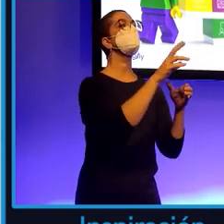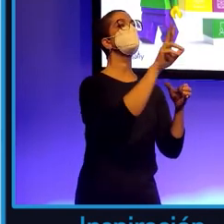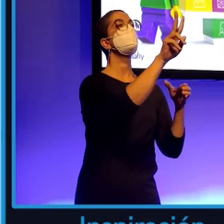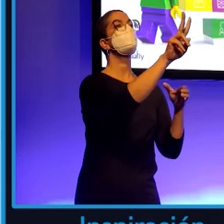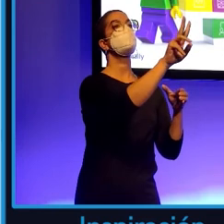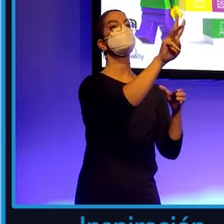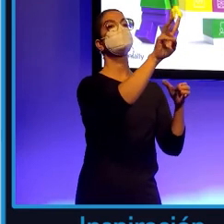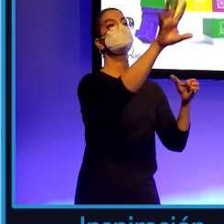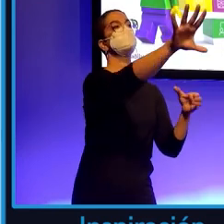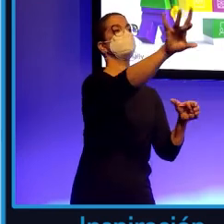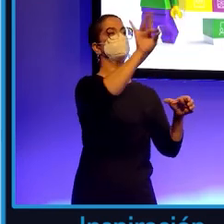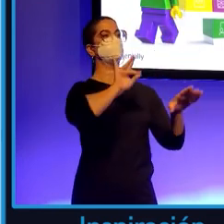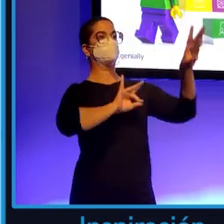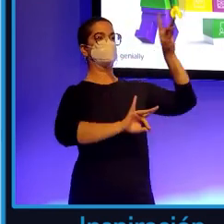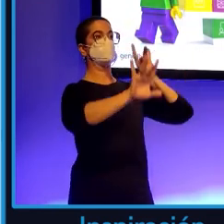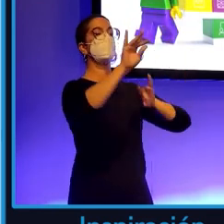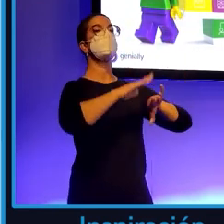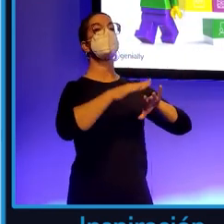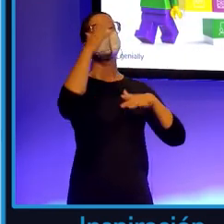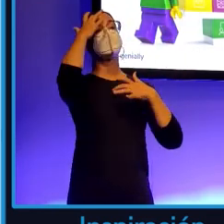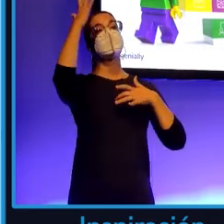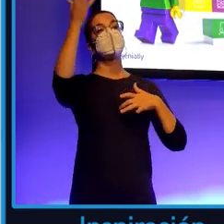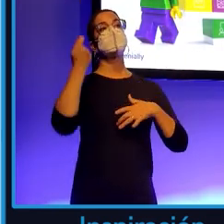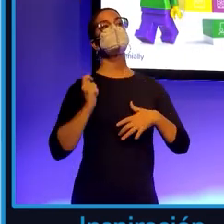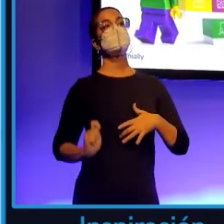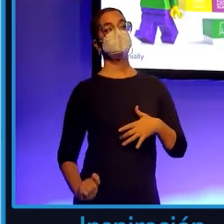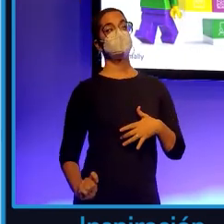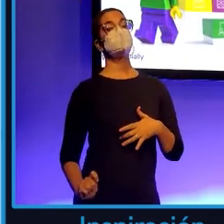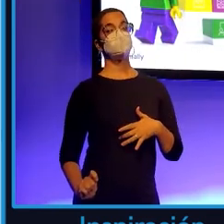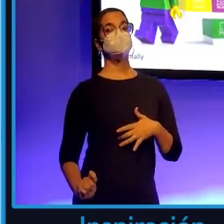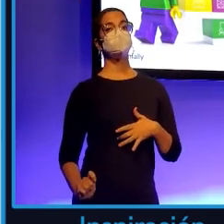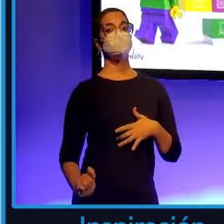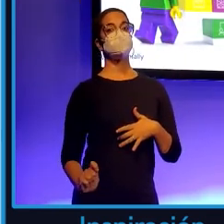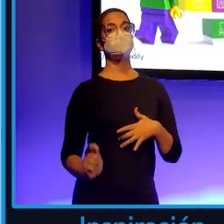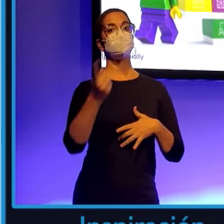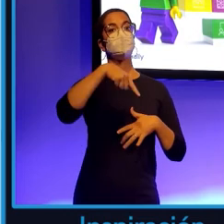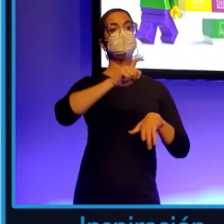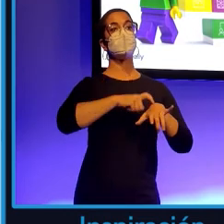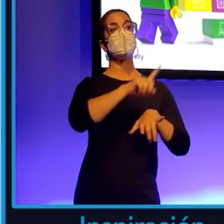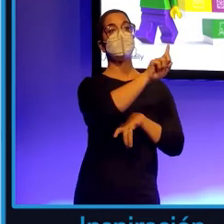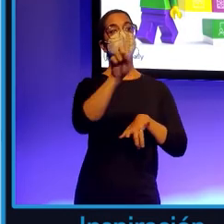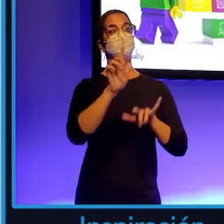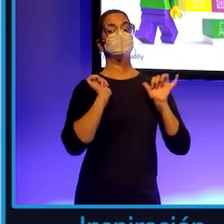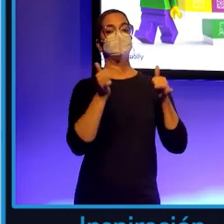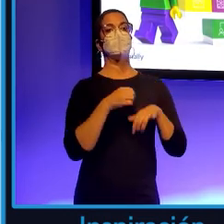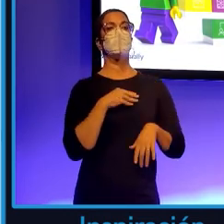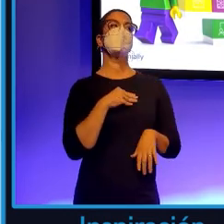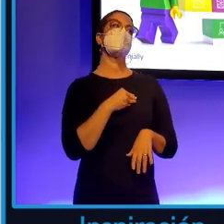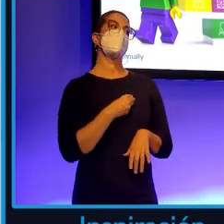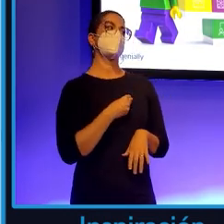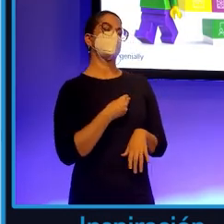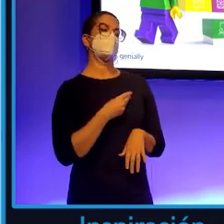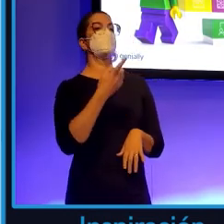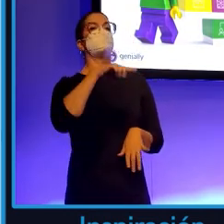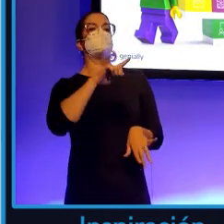para que imaginen una profesión con todo el conocimiento que se pueden llevar desde las 11 de la mañana que empezamos pobrecitos pobrecitas ustedes y nosotros